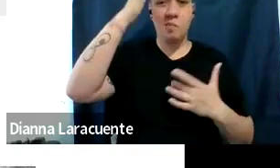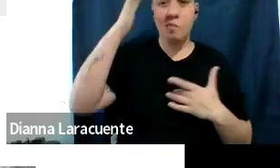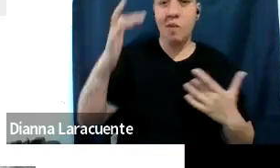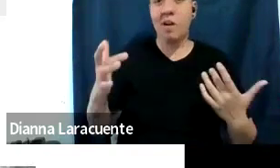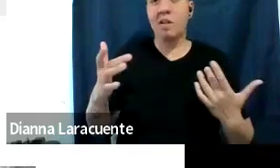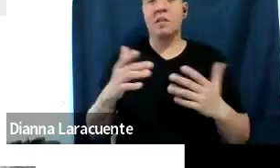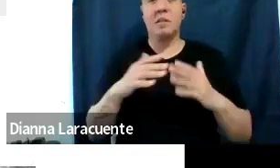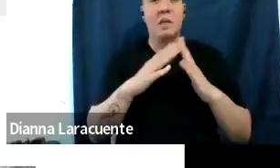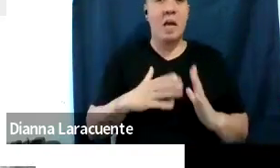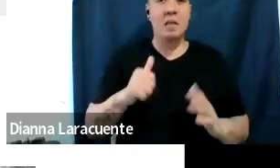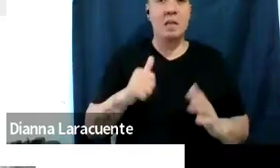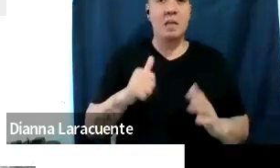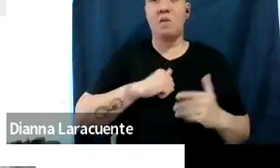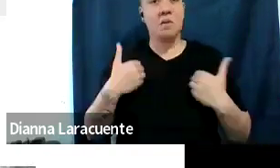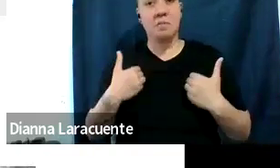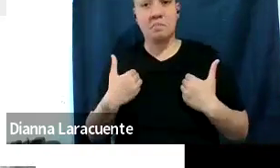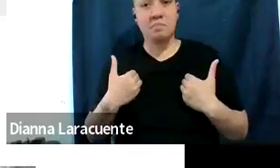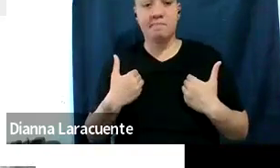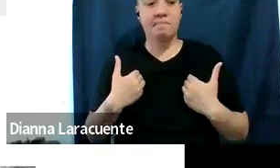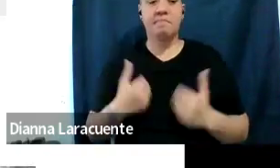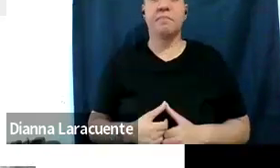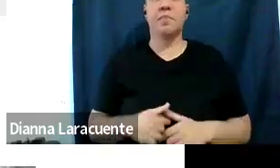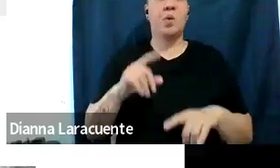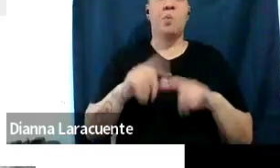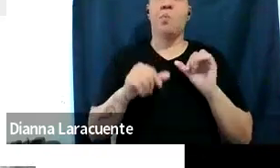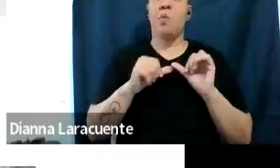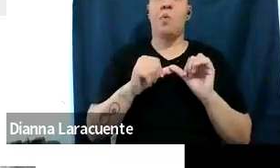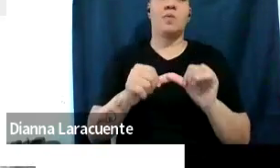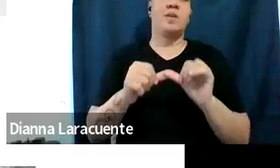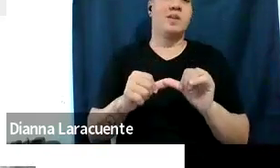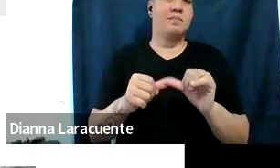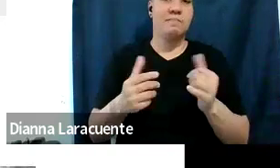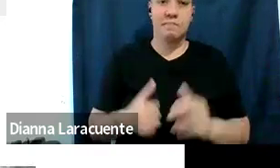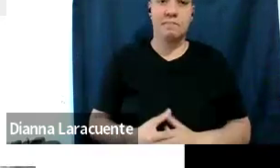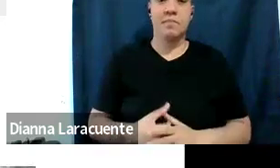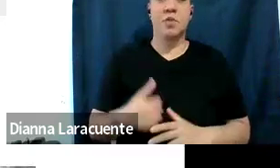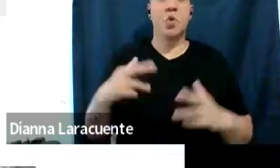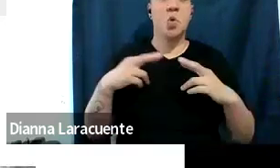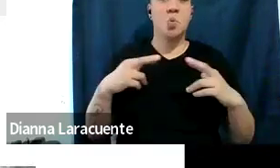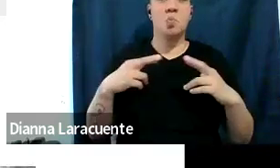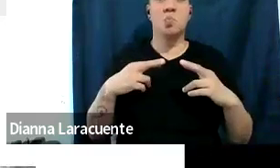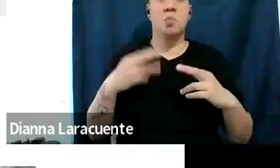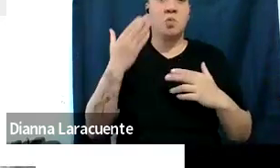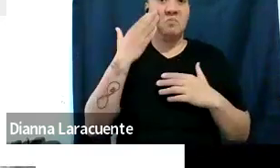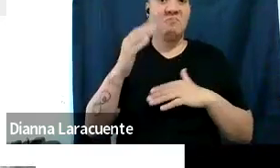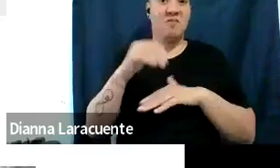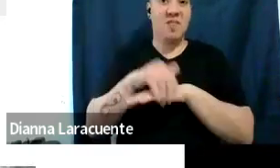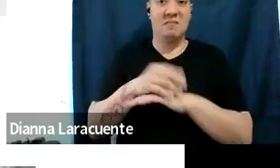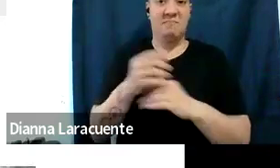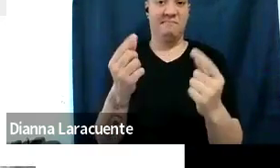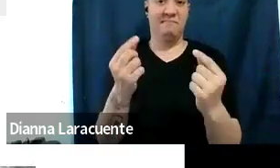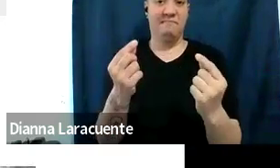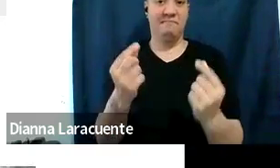ni casa propia, yo no puedo más con mi alma, yo me retiro, yo no sé inglés, ¿qué yo voy a